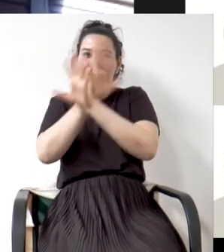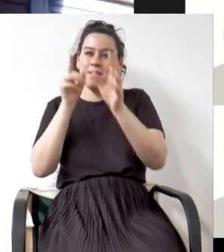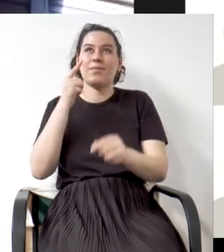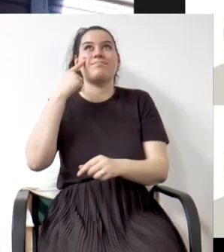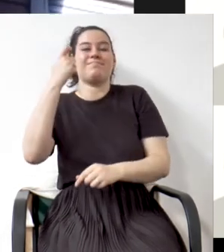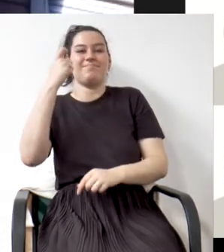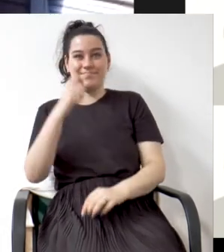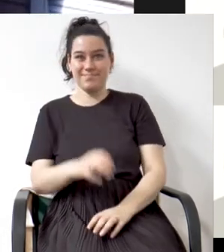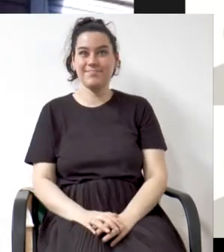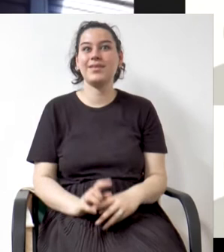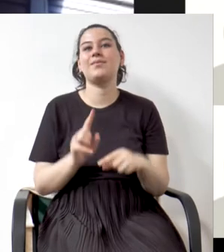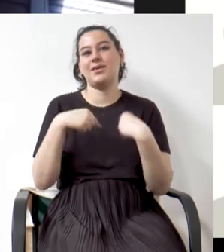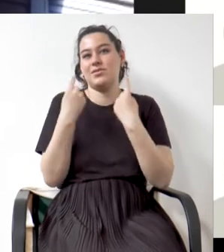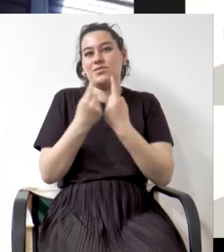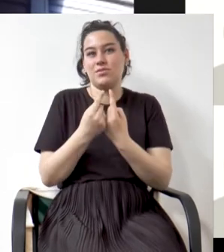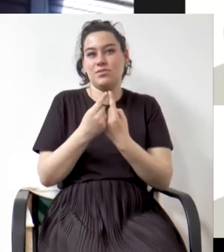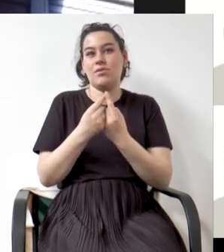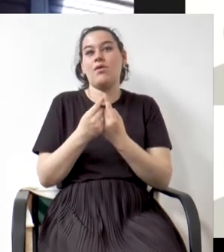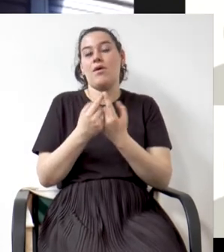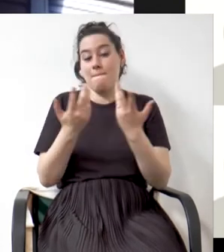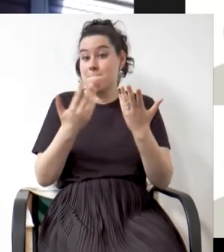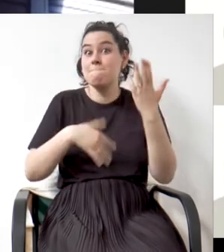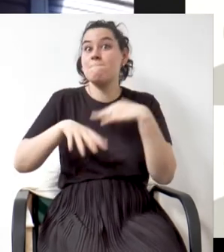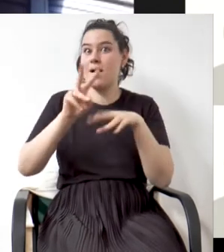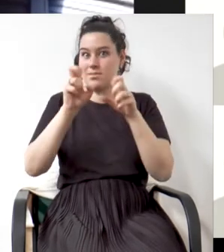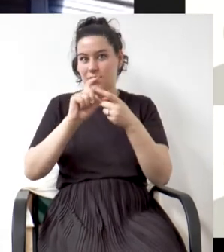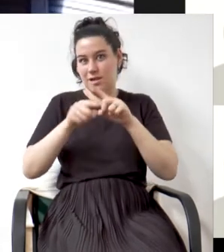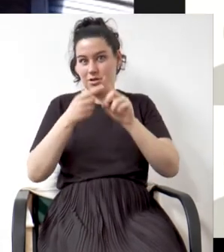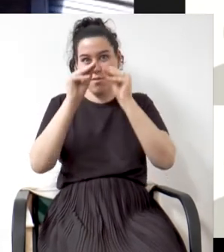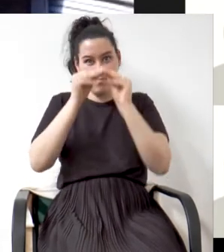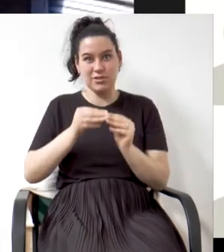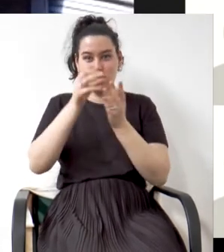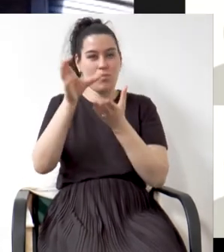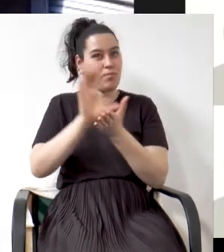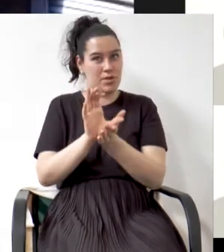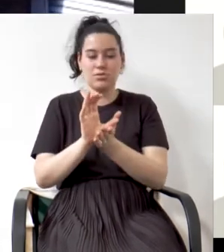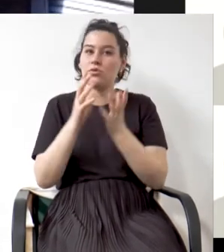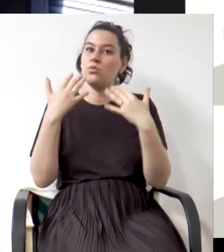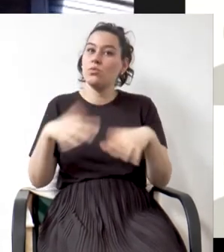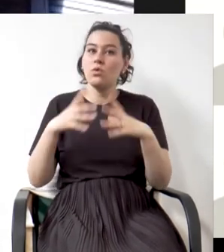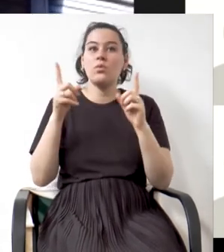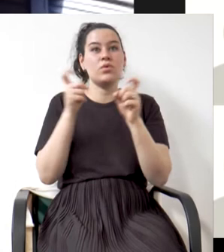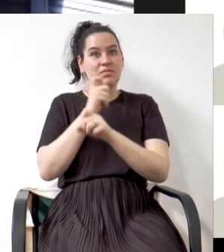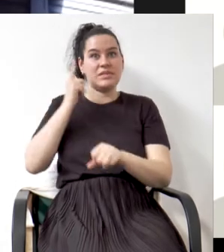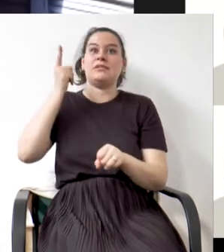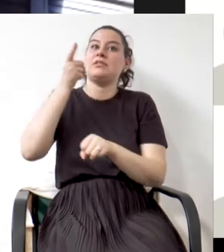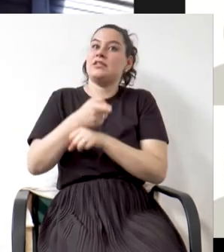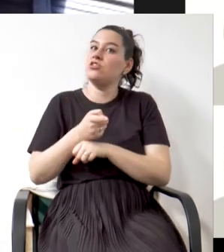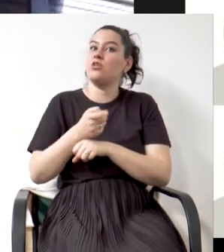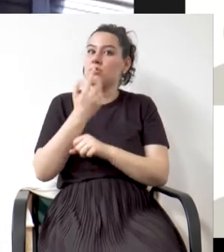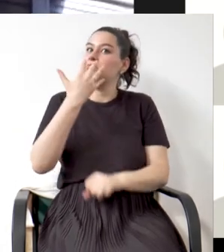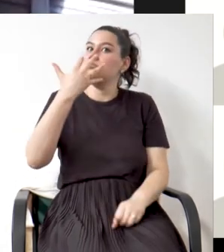relevantes. Así que creo que, y más en el presupuesto, es muy difícil tomar decisiones presupuestales serias si